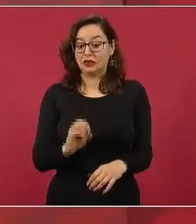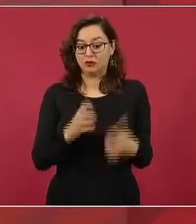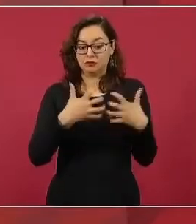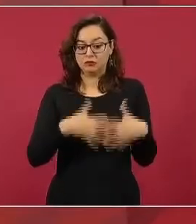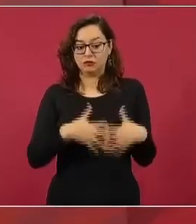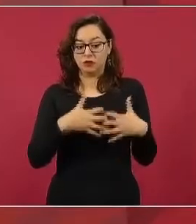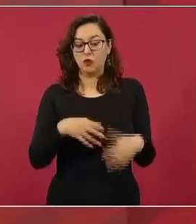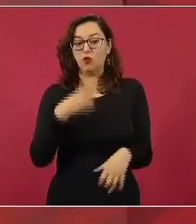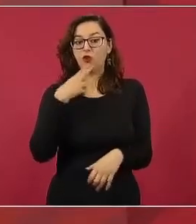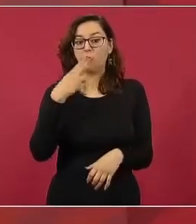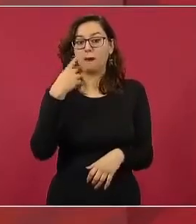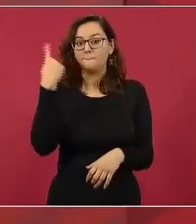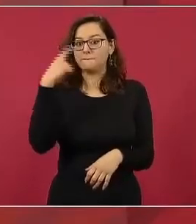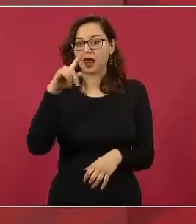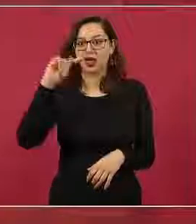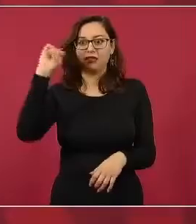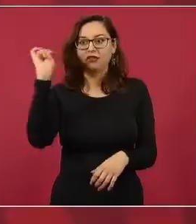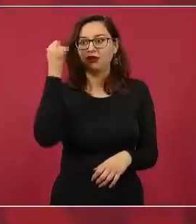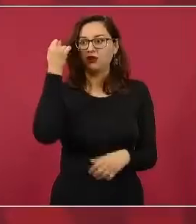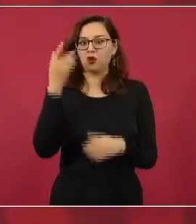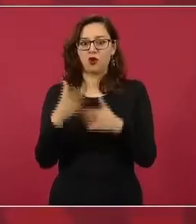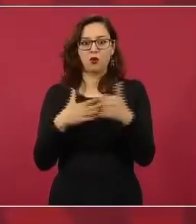Y eso la gente